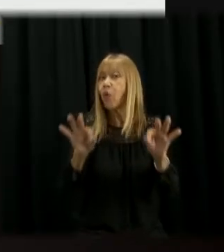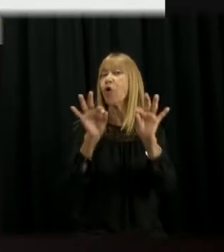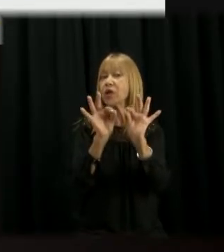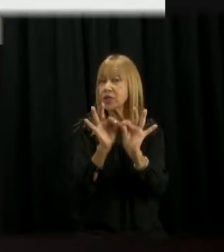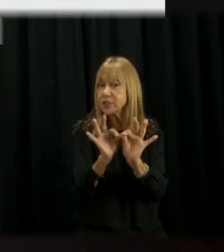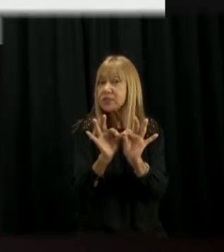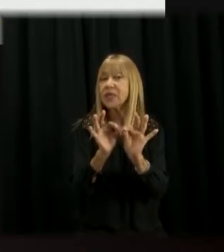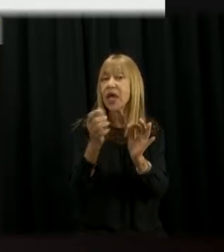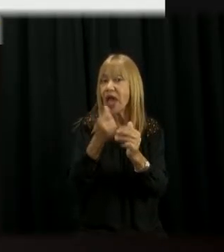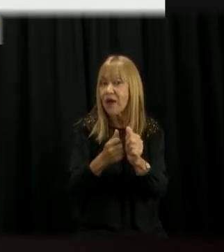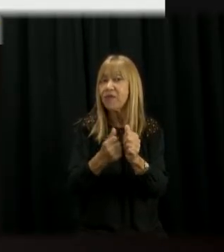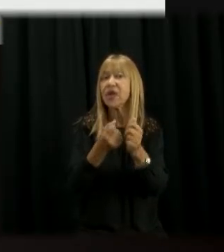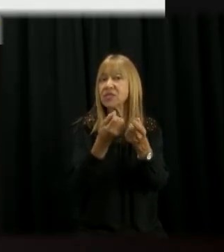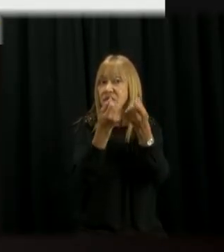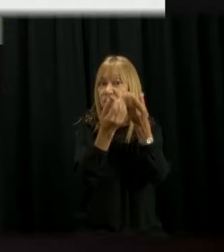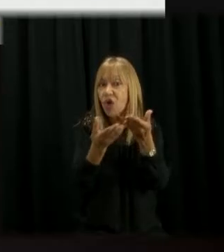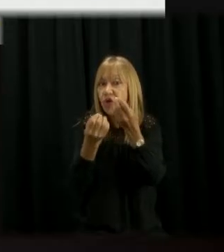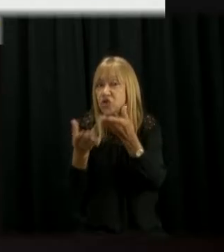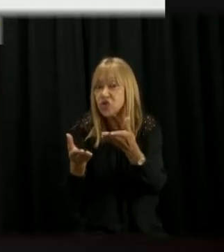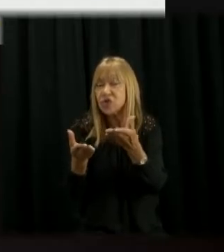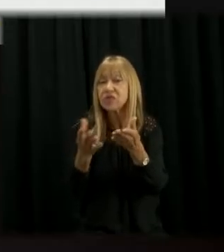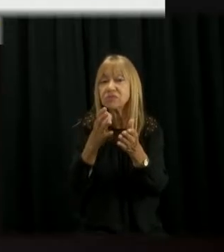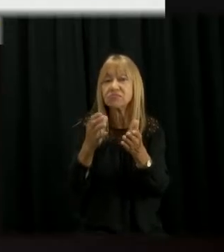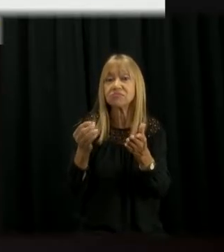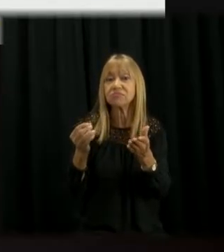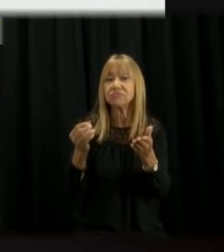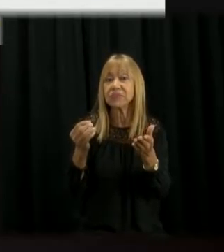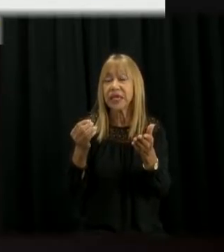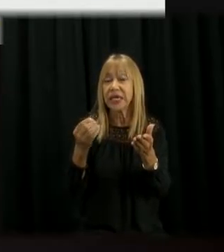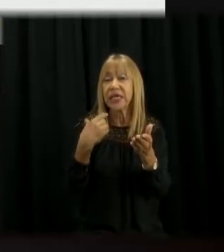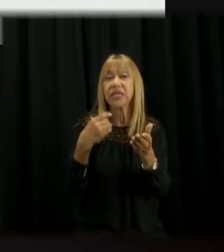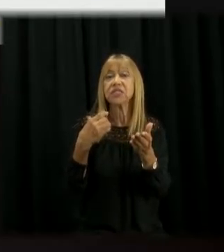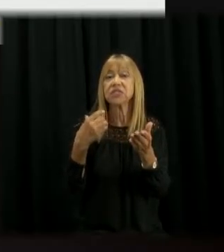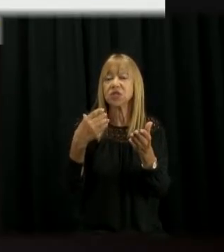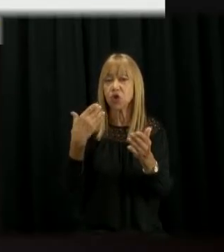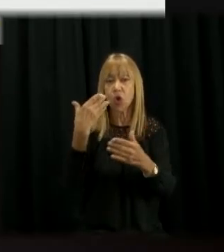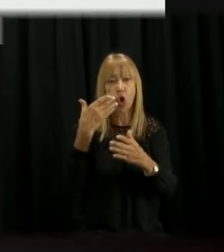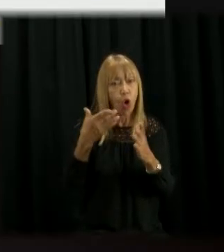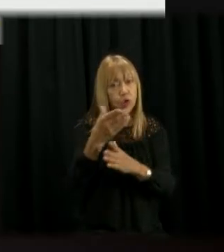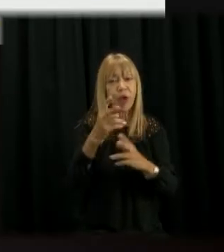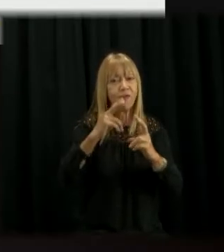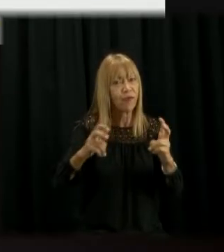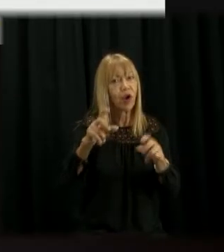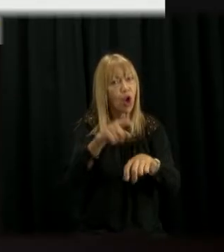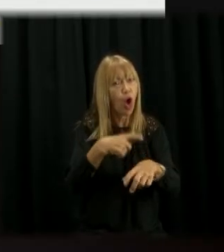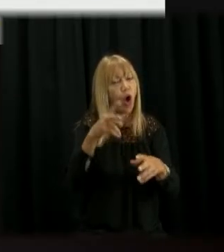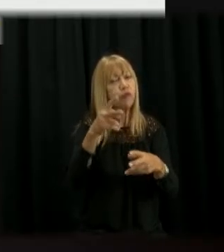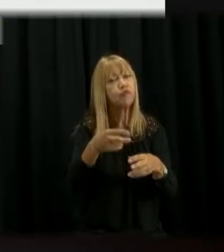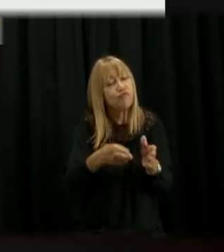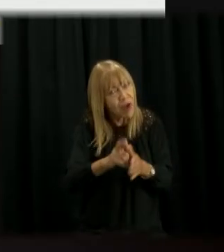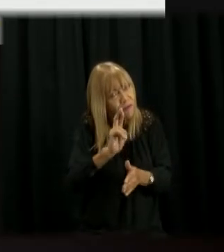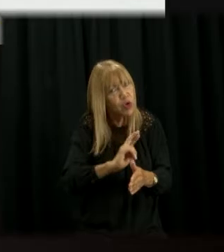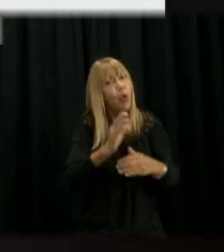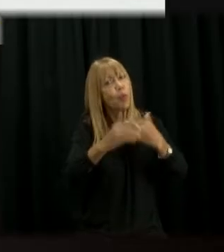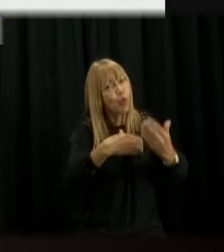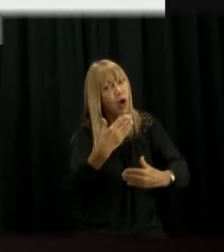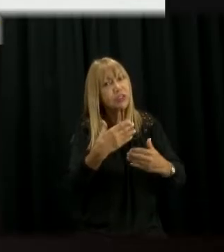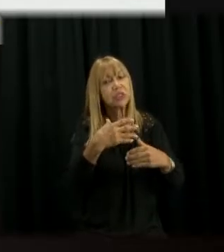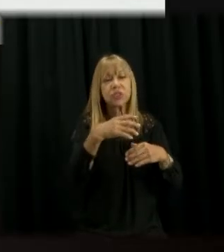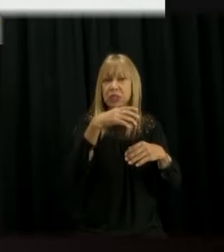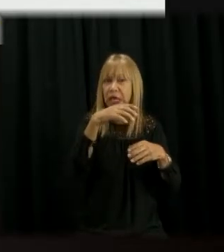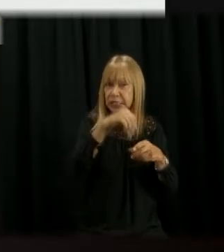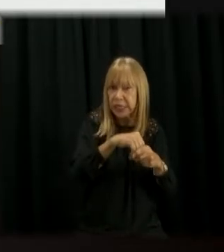crítica. Cada divulgación es importante. Sigue un proceso de revisión